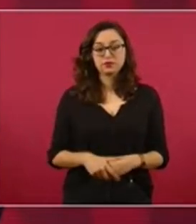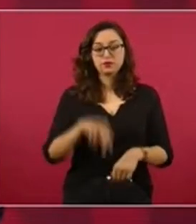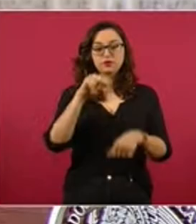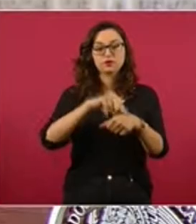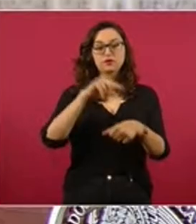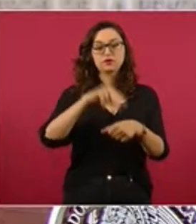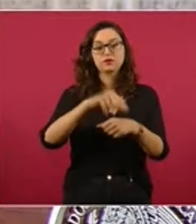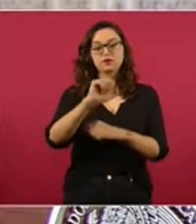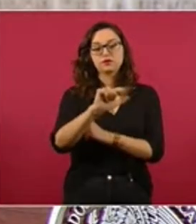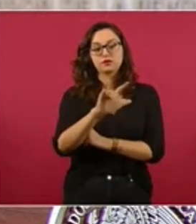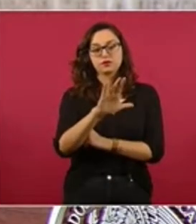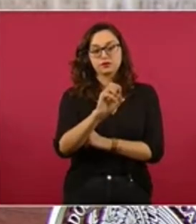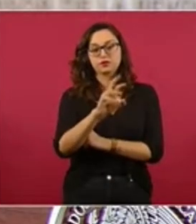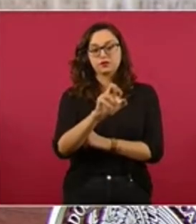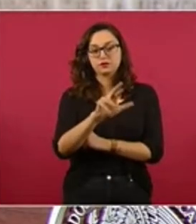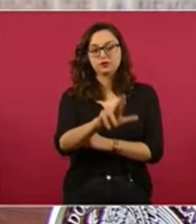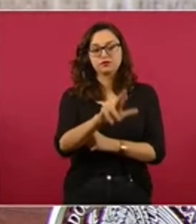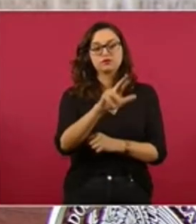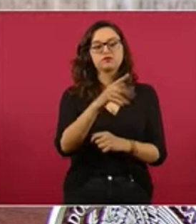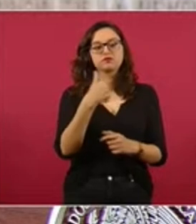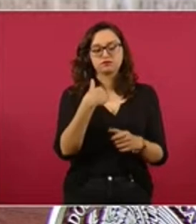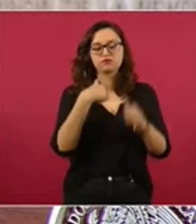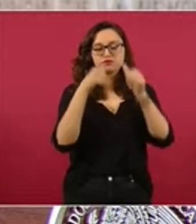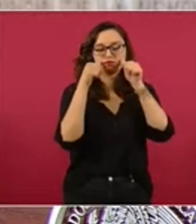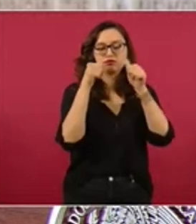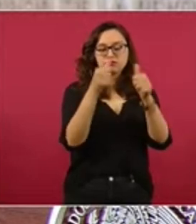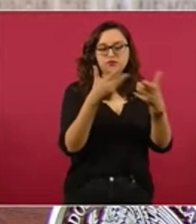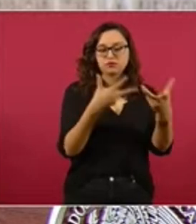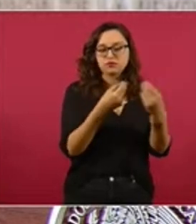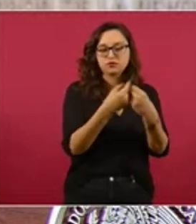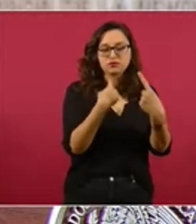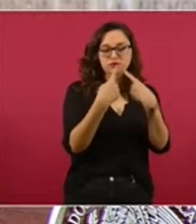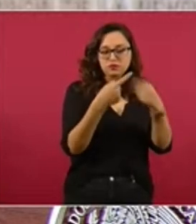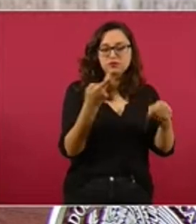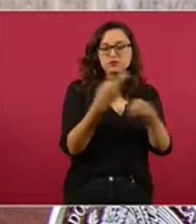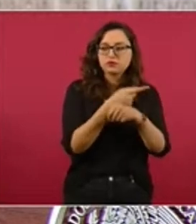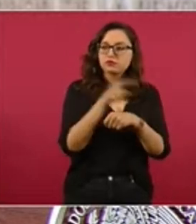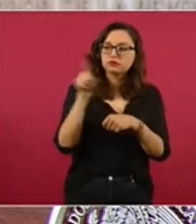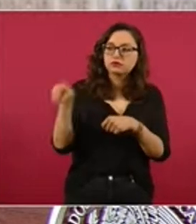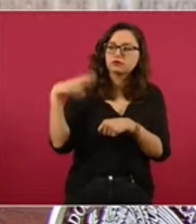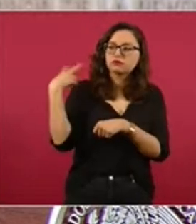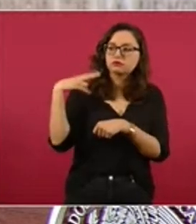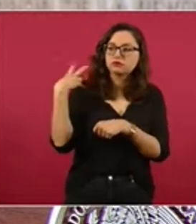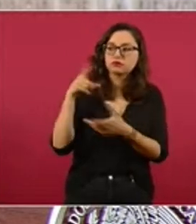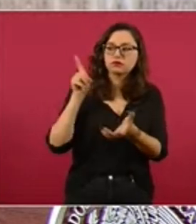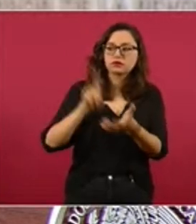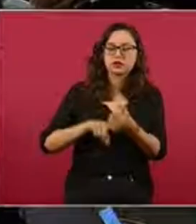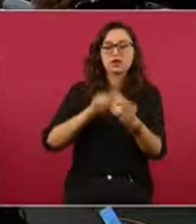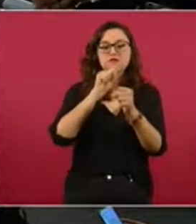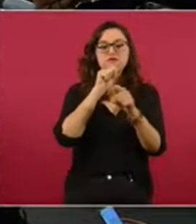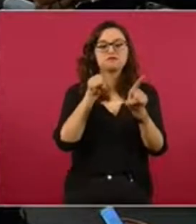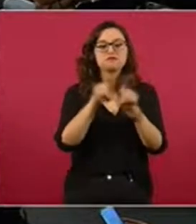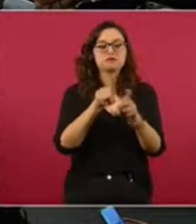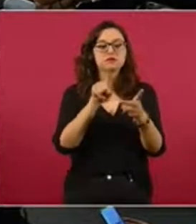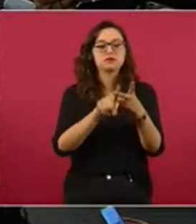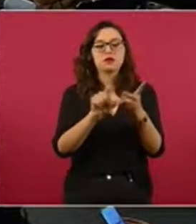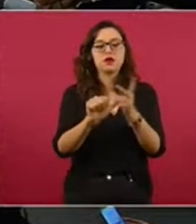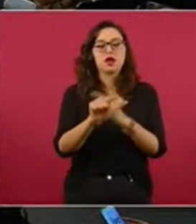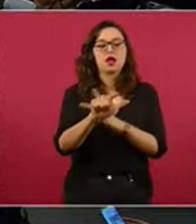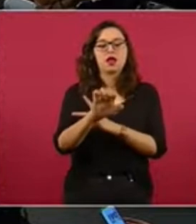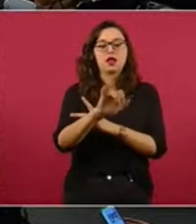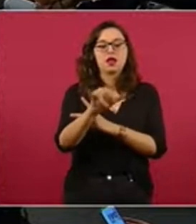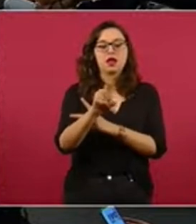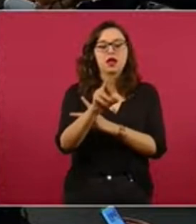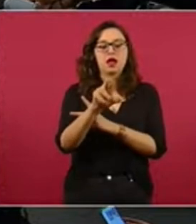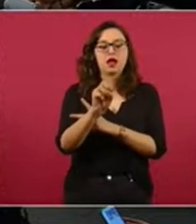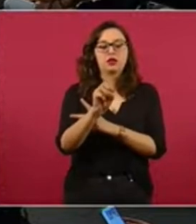de las denuncias que has presentado y que Alejandro Encinas el día